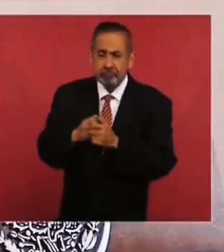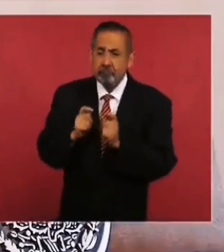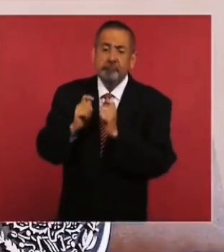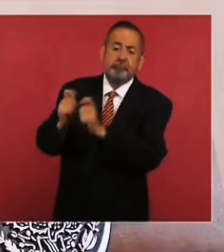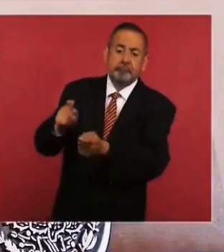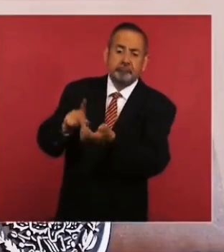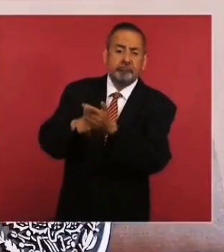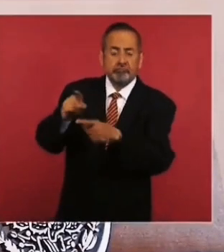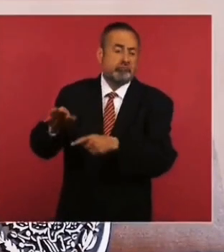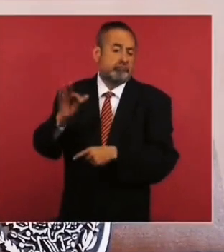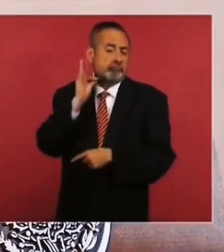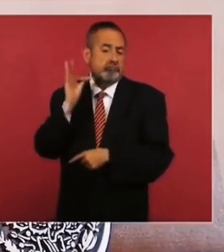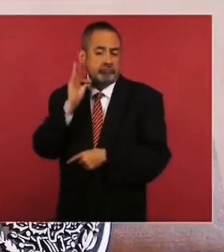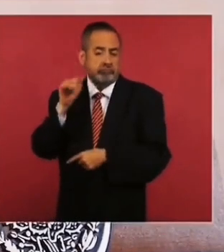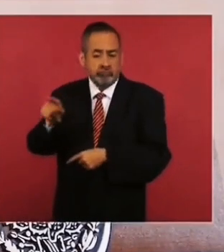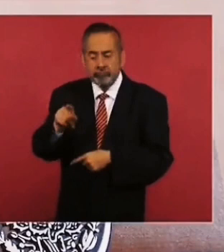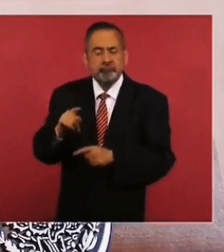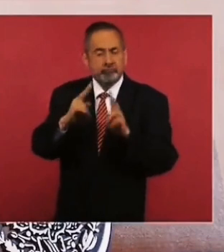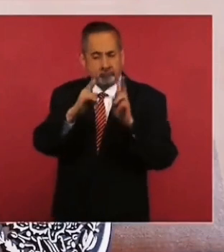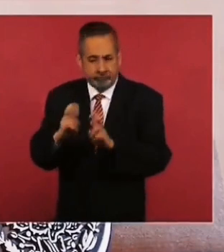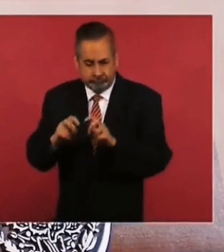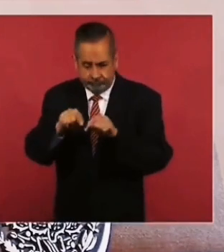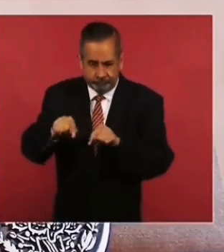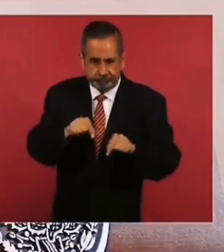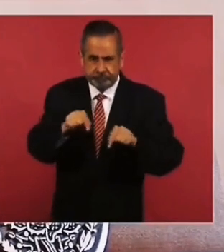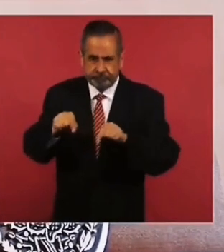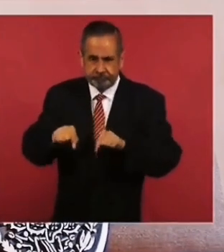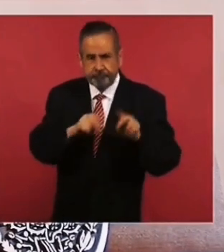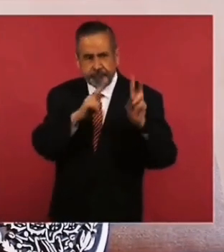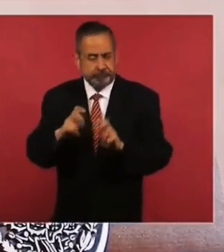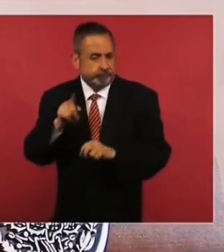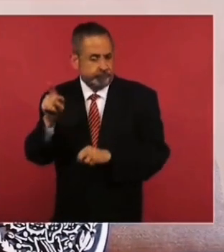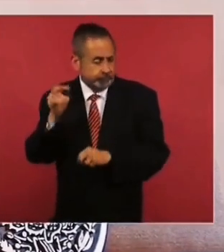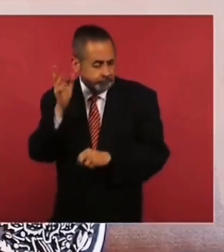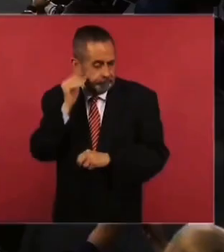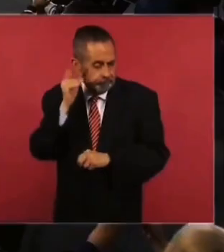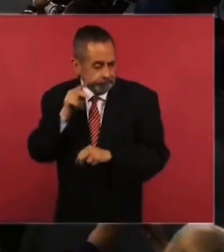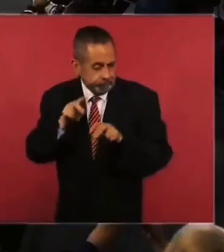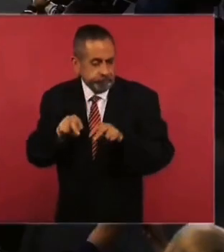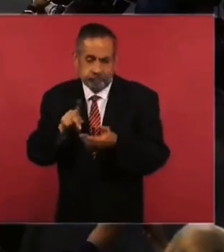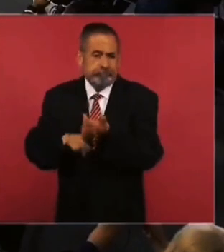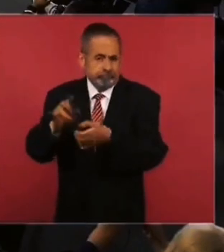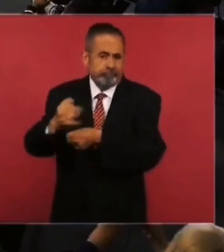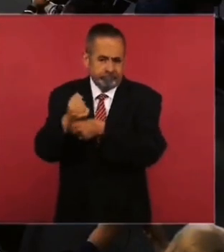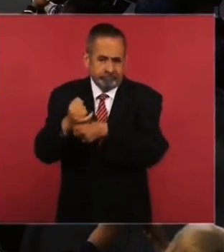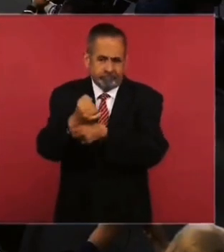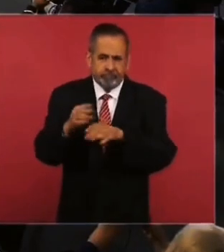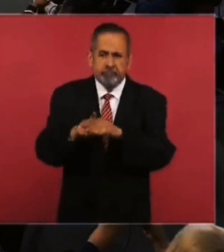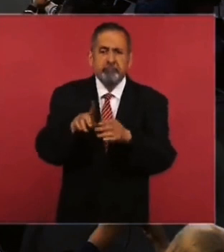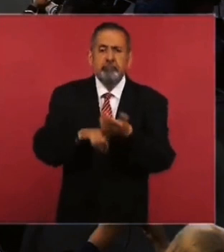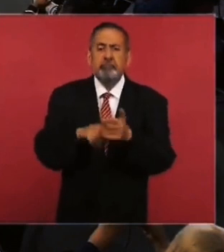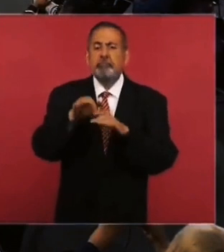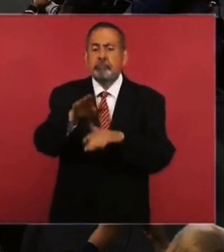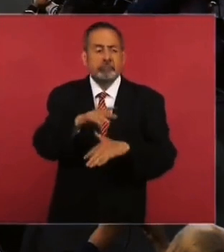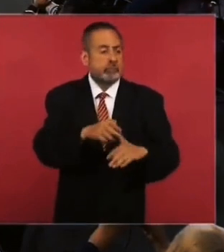manos de la Fiscalía, que está haciendo la investigación sobre la desaparición de